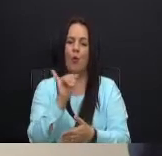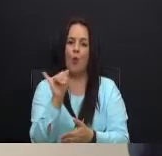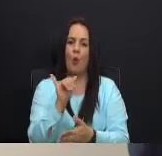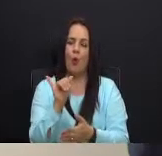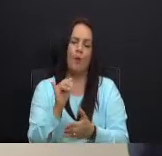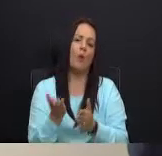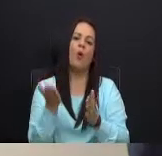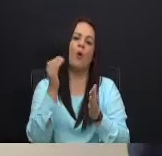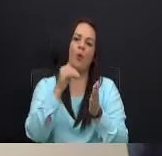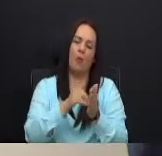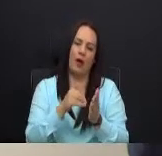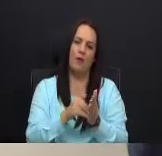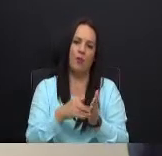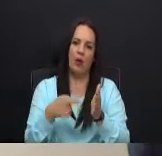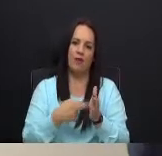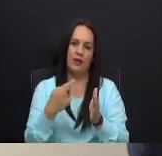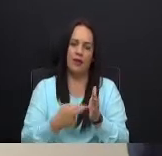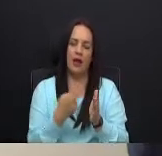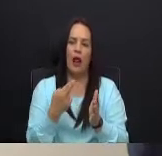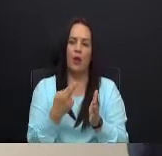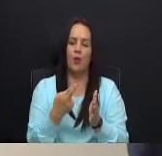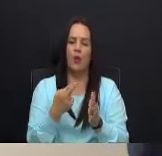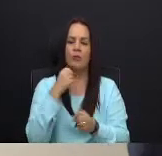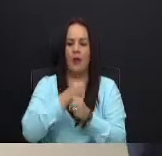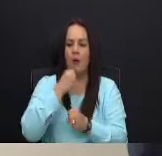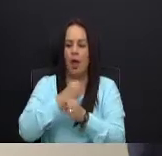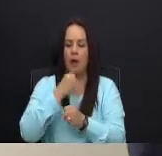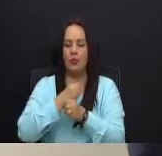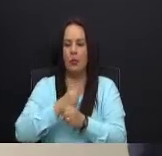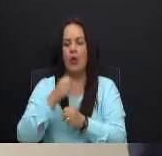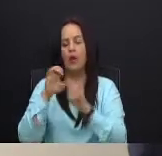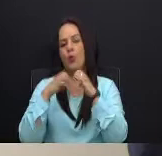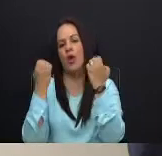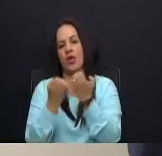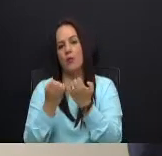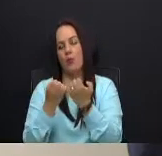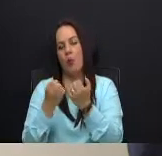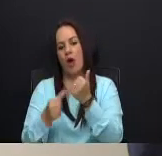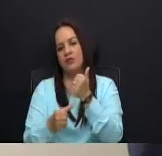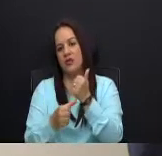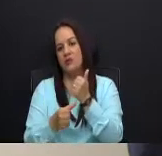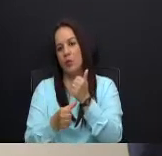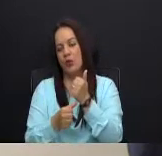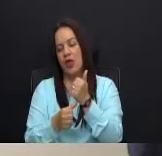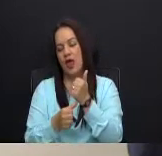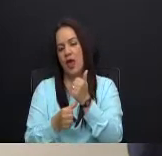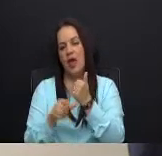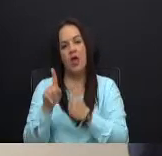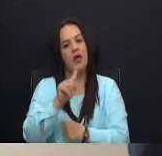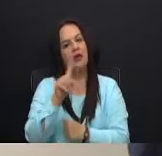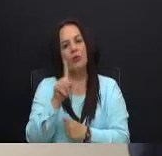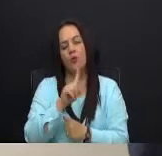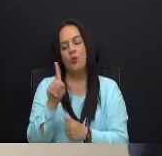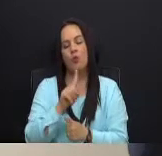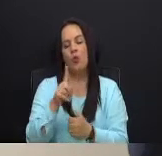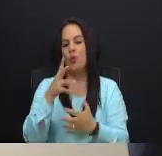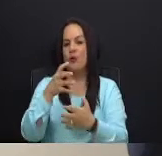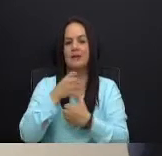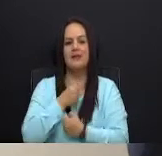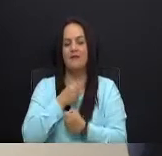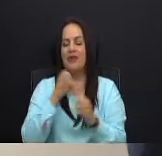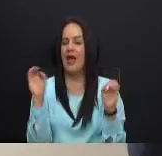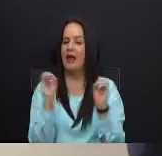reiterado, trabajando y operando era un equipo de asesoría que obviamente no recibía